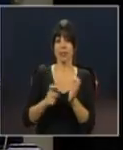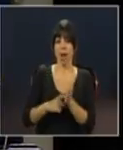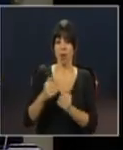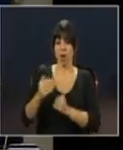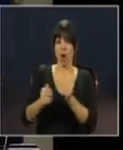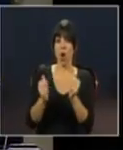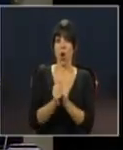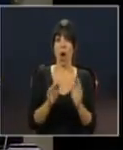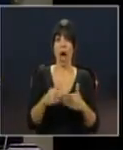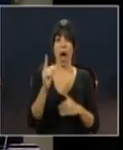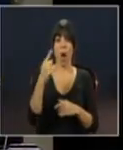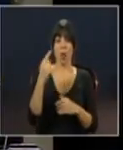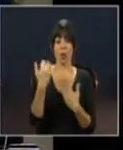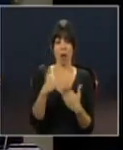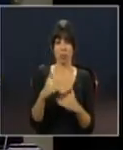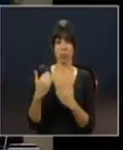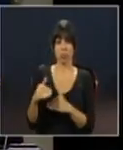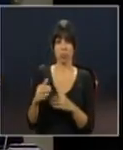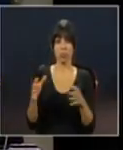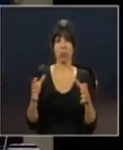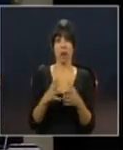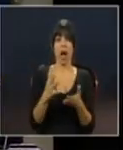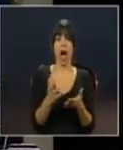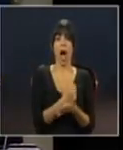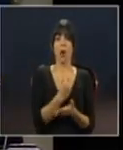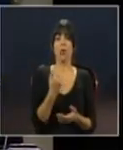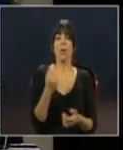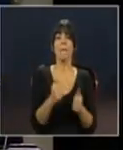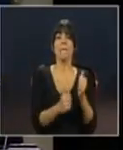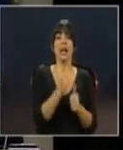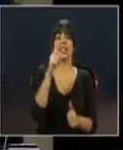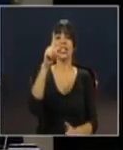la caja única, ascendió a más de